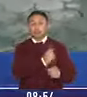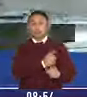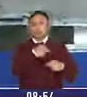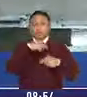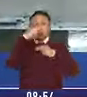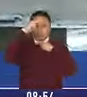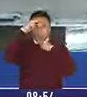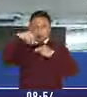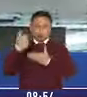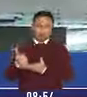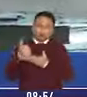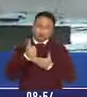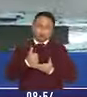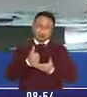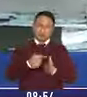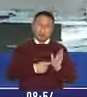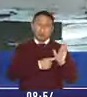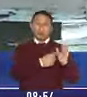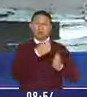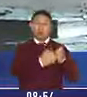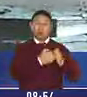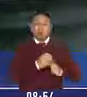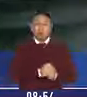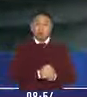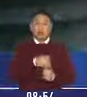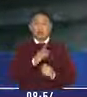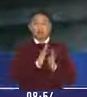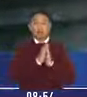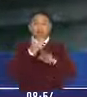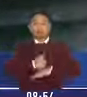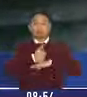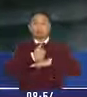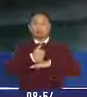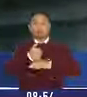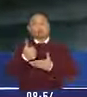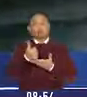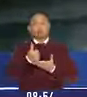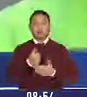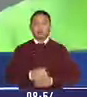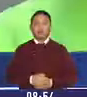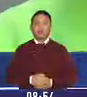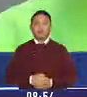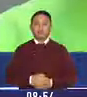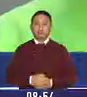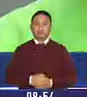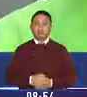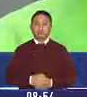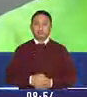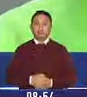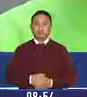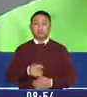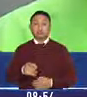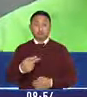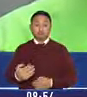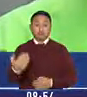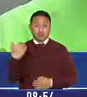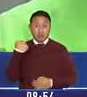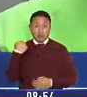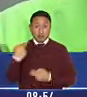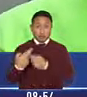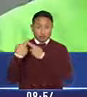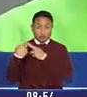a nuestro noticiero para presentar su problema y hacer un llamado a las autoridades competentes. El que sea encargado, que por favor